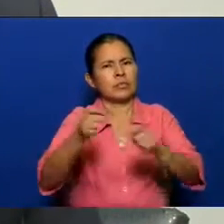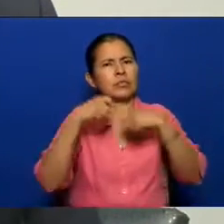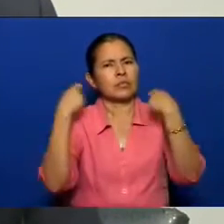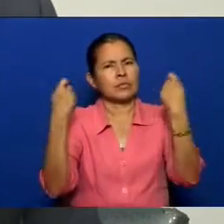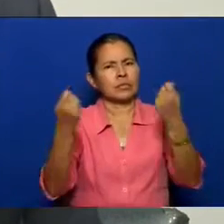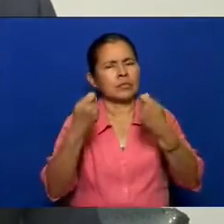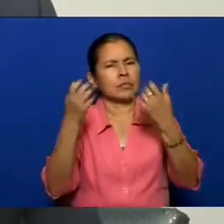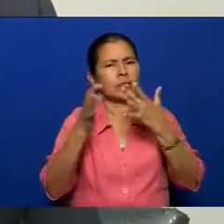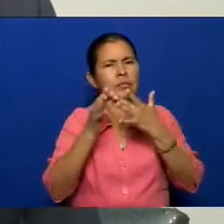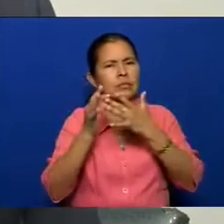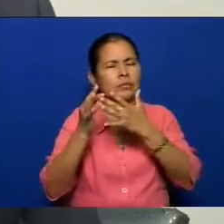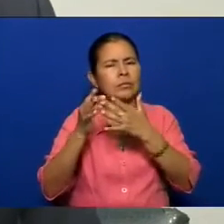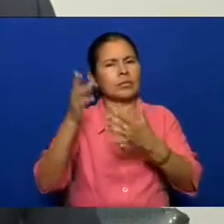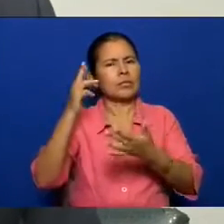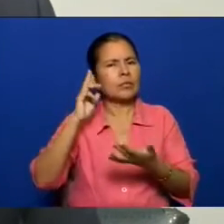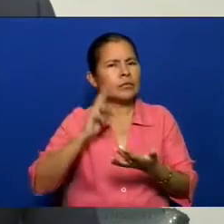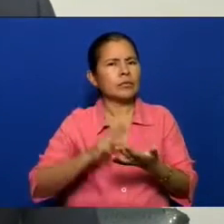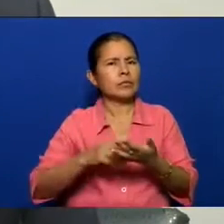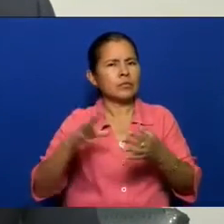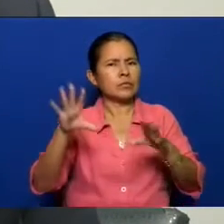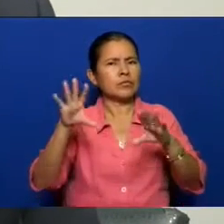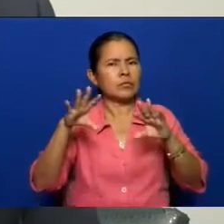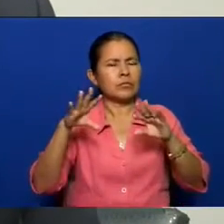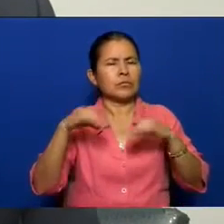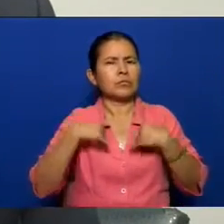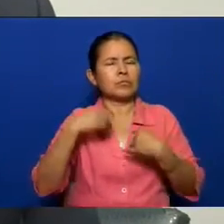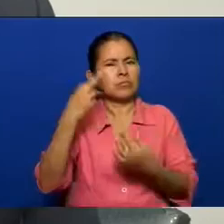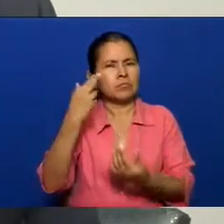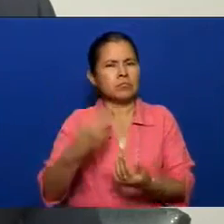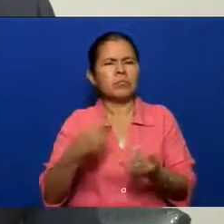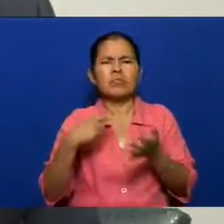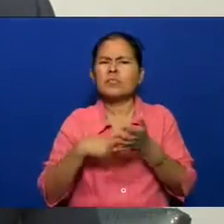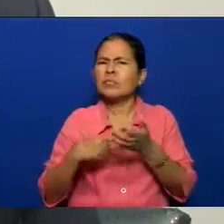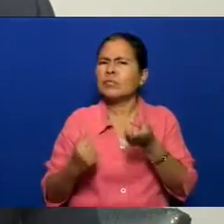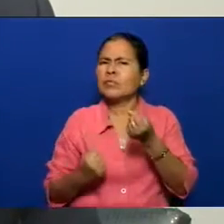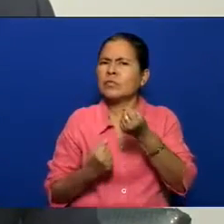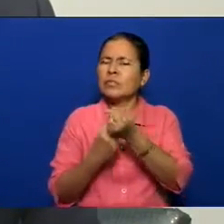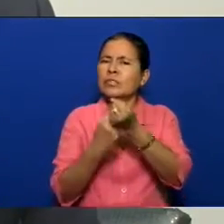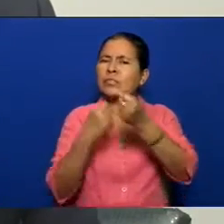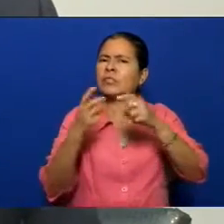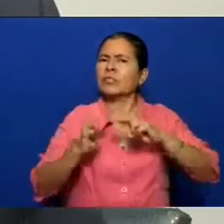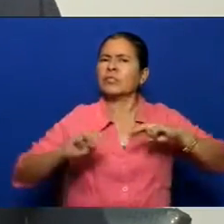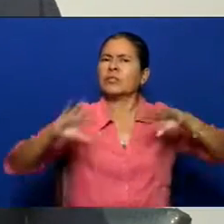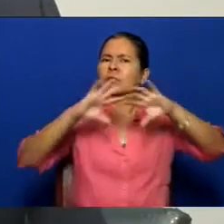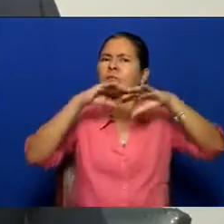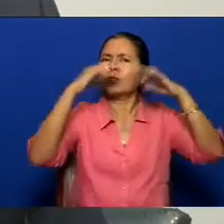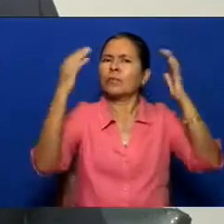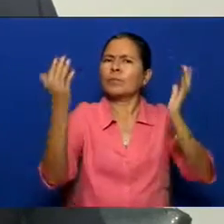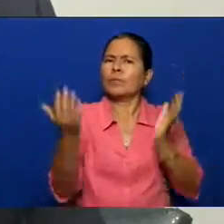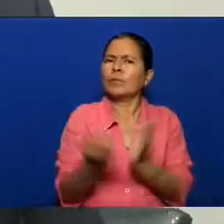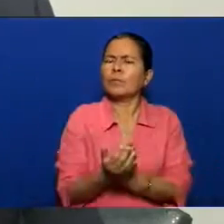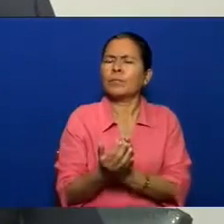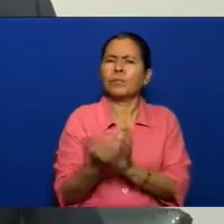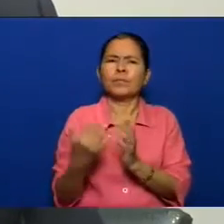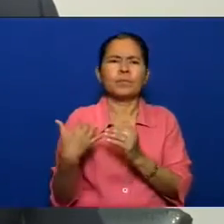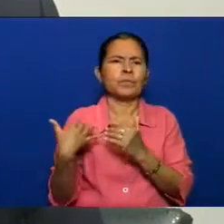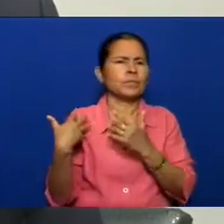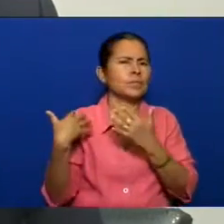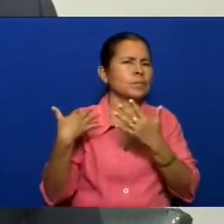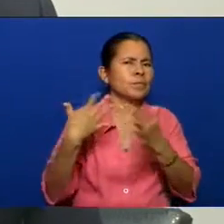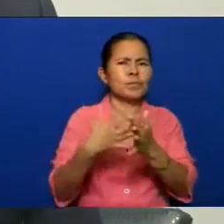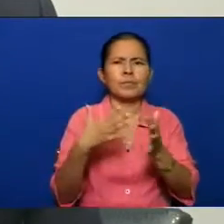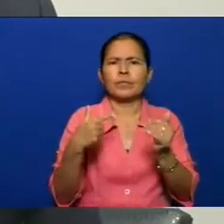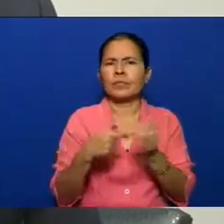para reconocer lo que ha contribuido la organización en el mundo. Más allá de las cifras, creo